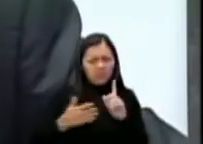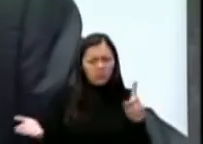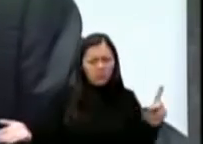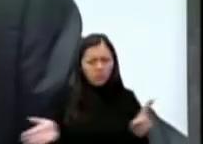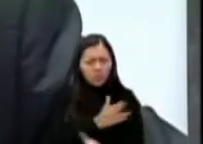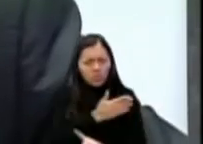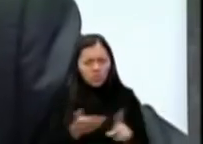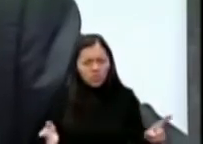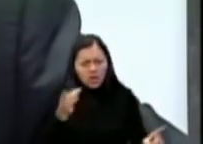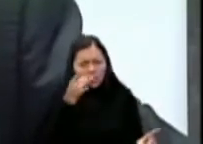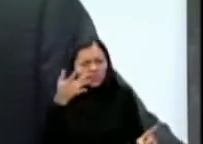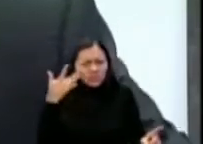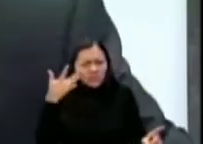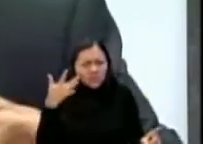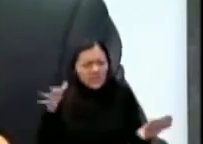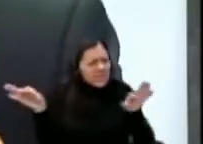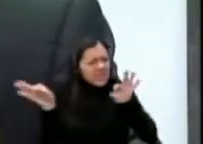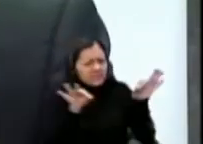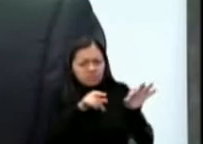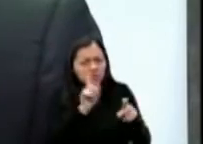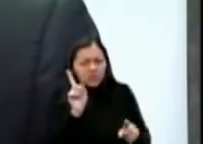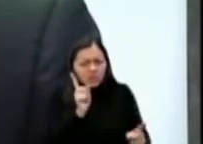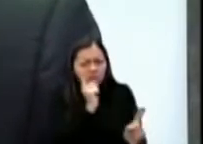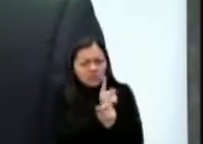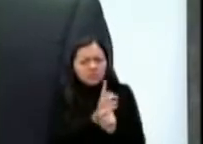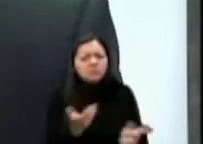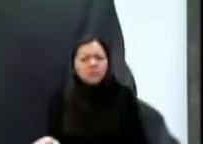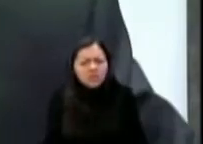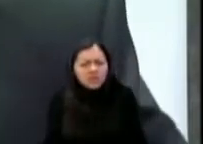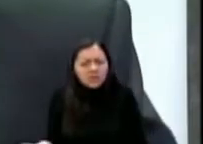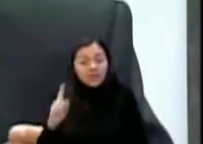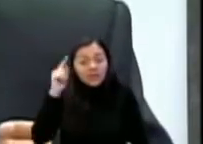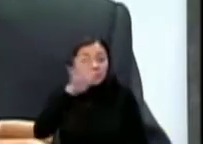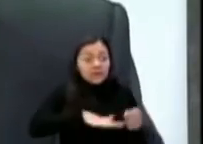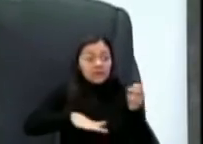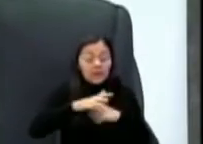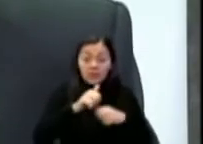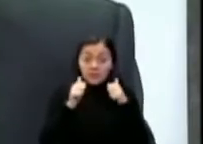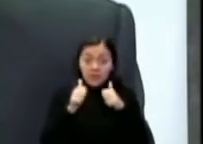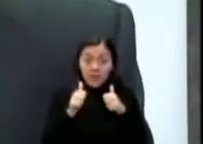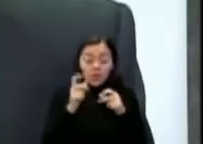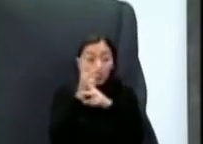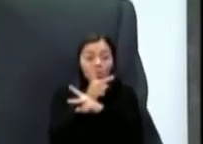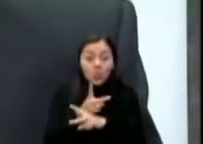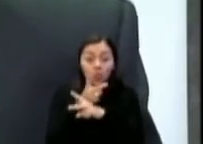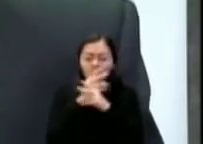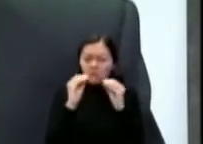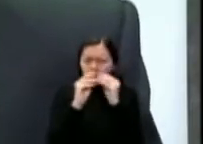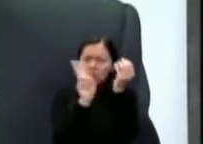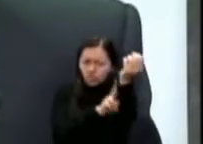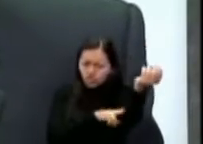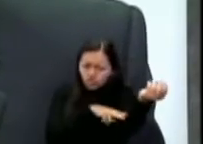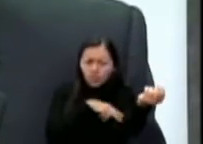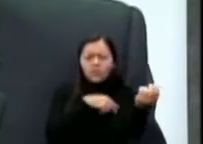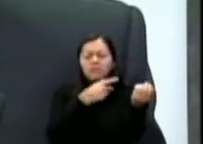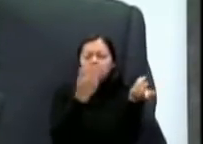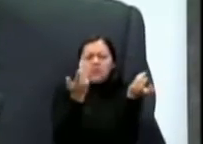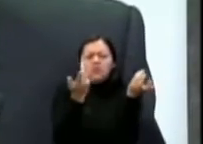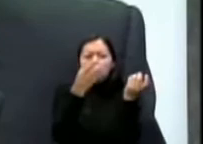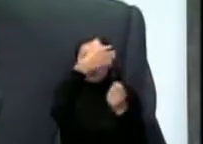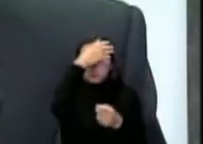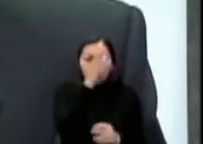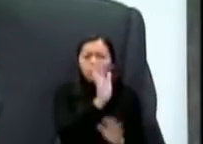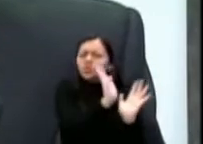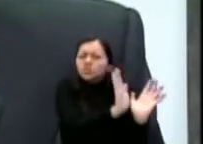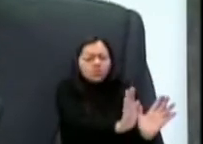amazónico ese estado de bienestar cuidando nuestras costumbres nuestras tradiciones